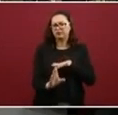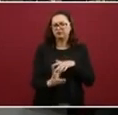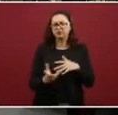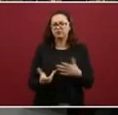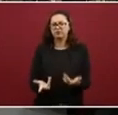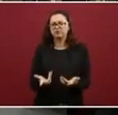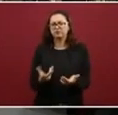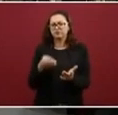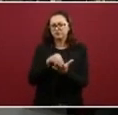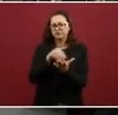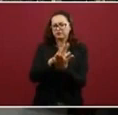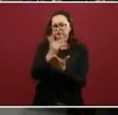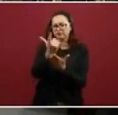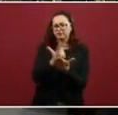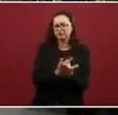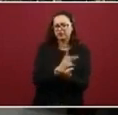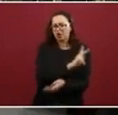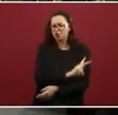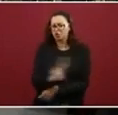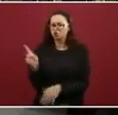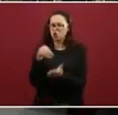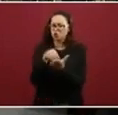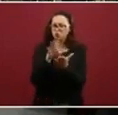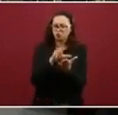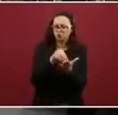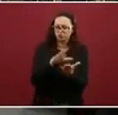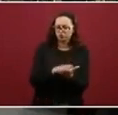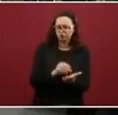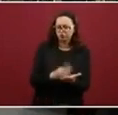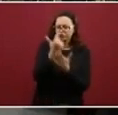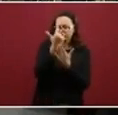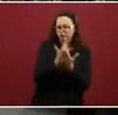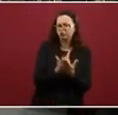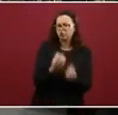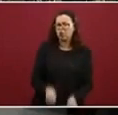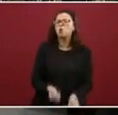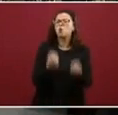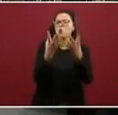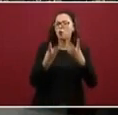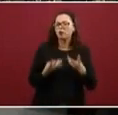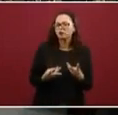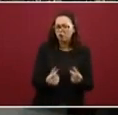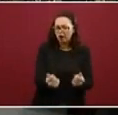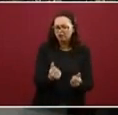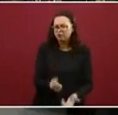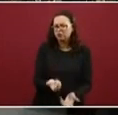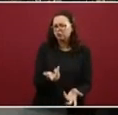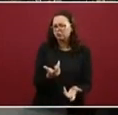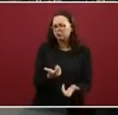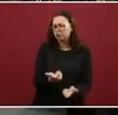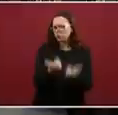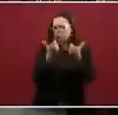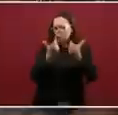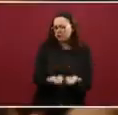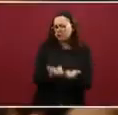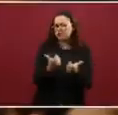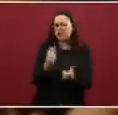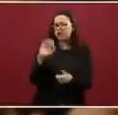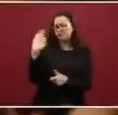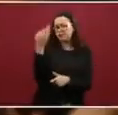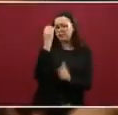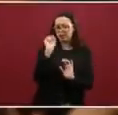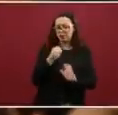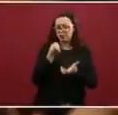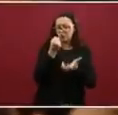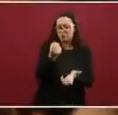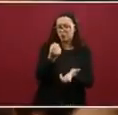de tener registrado a todos los migrantes que ingresen a territorio mexicano, si se va a ajustar el presupuesto federal